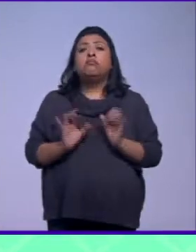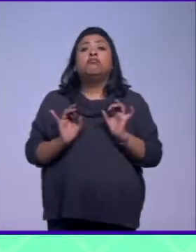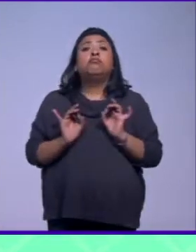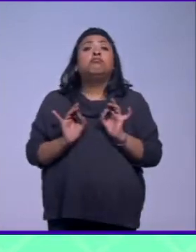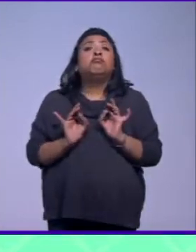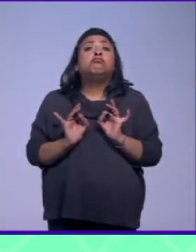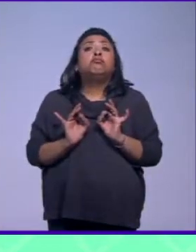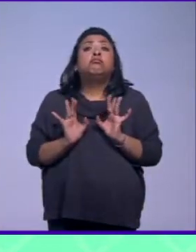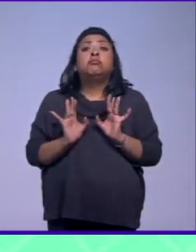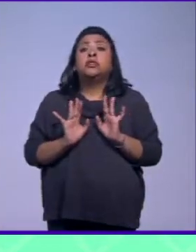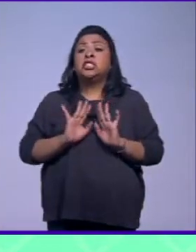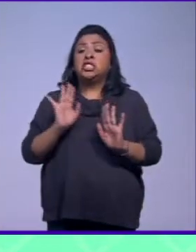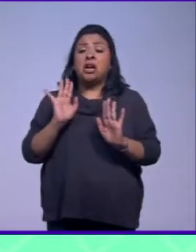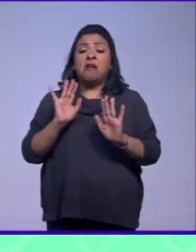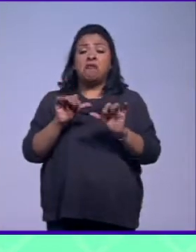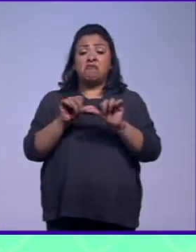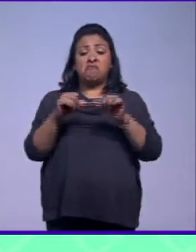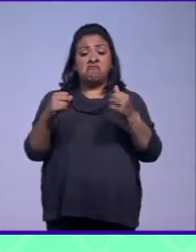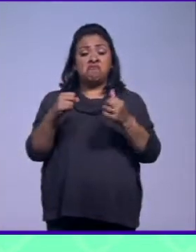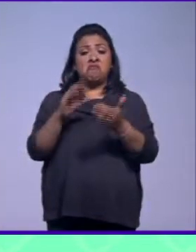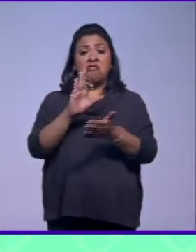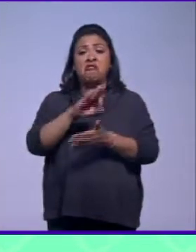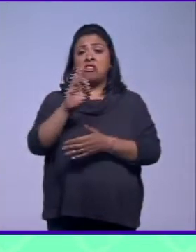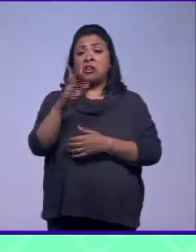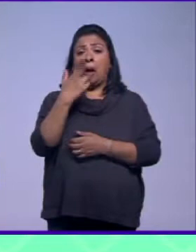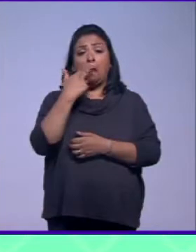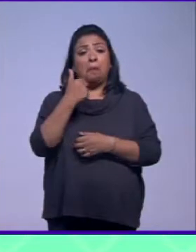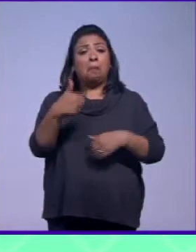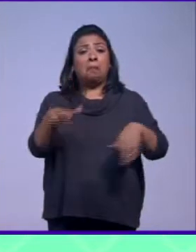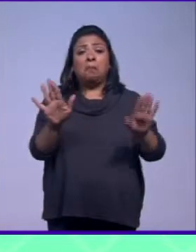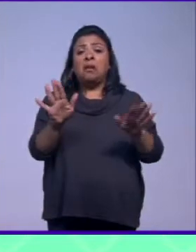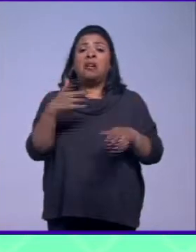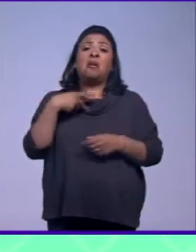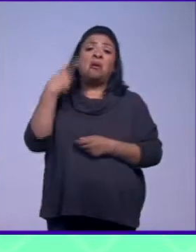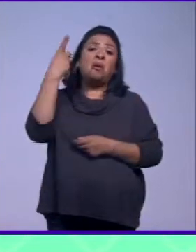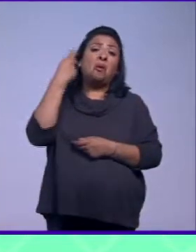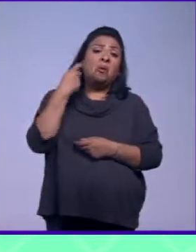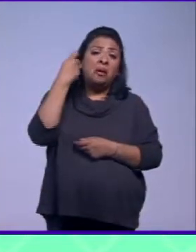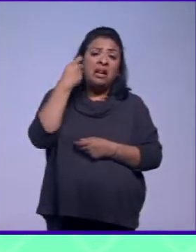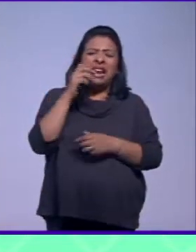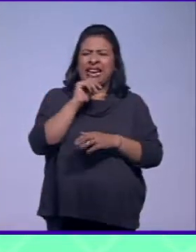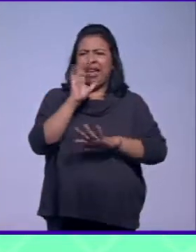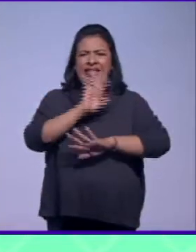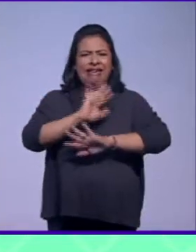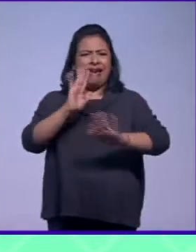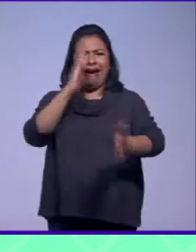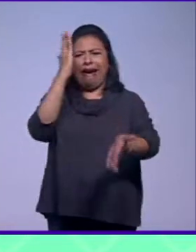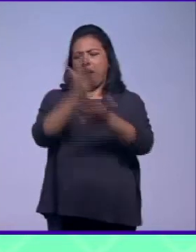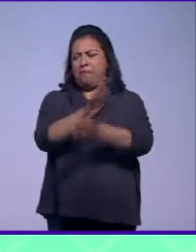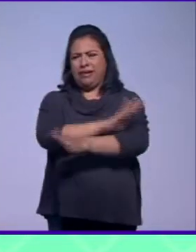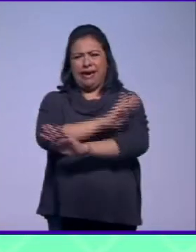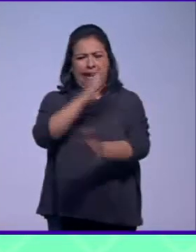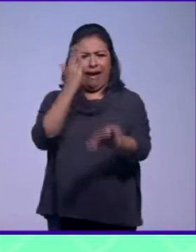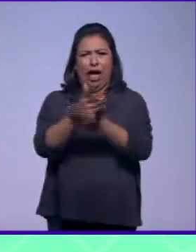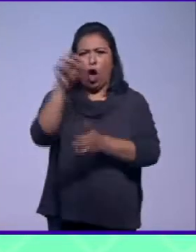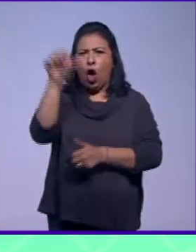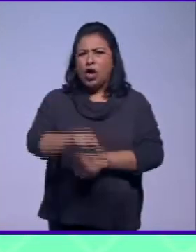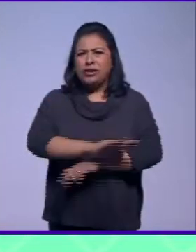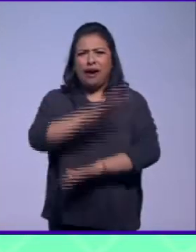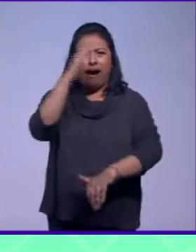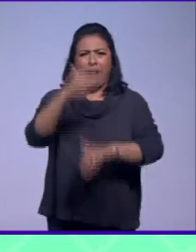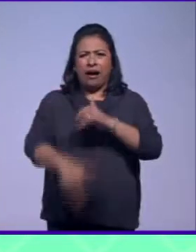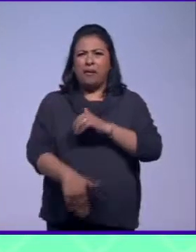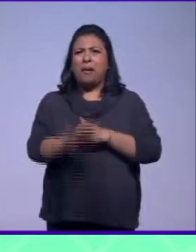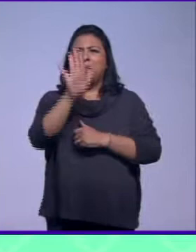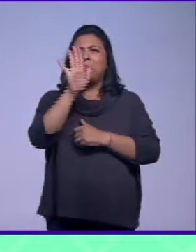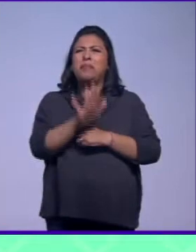les llega la fecha de caducidad ya no tienen chance ni de jubilarse ni de sacar porque saben es abrupto es como un